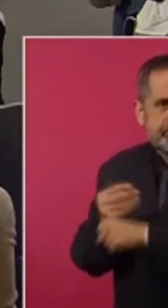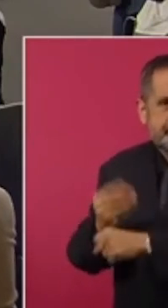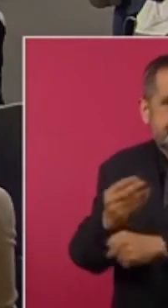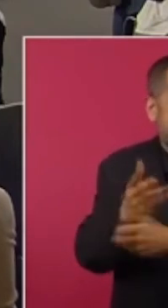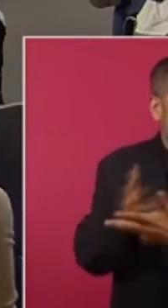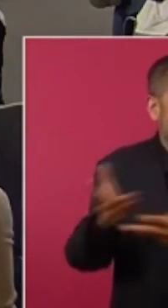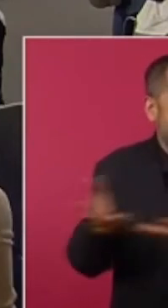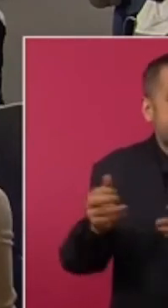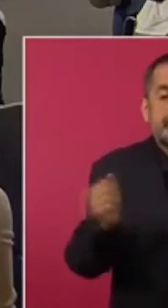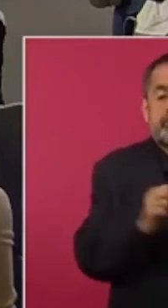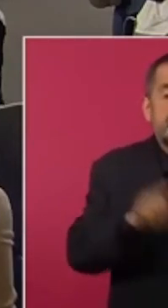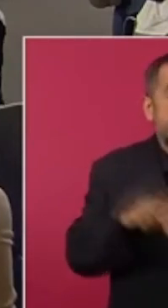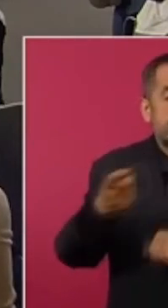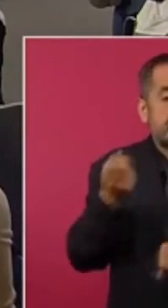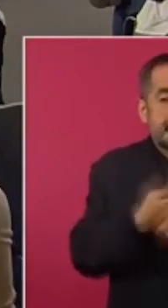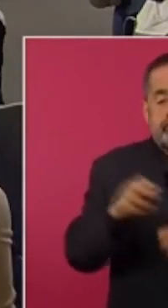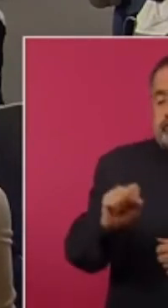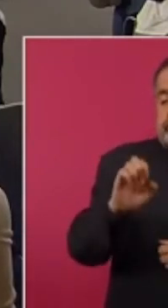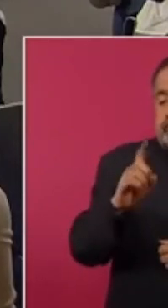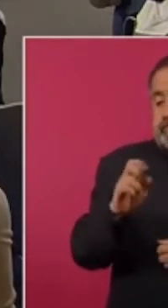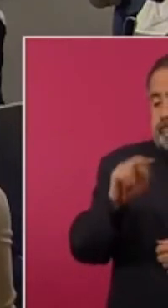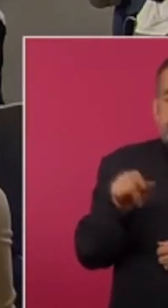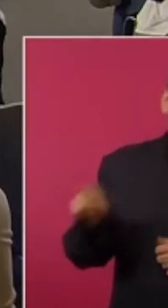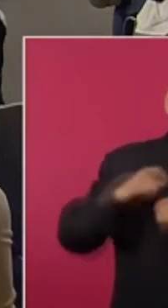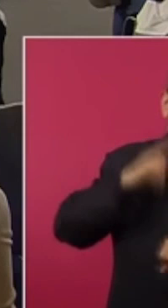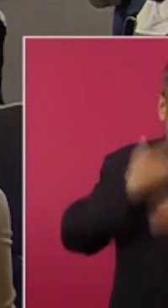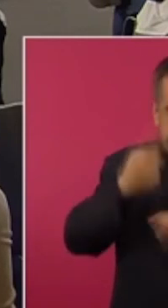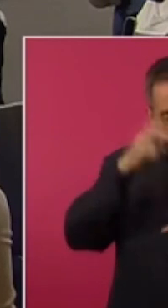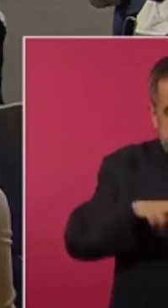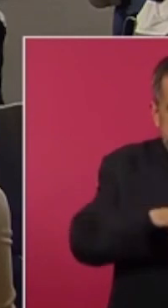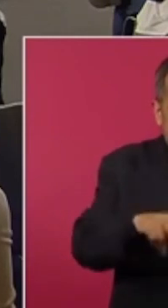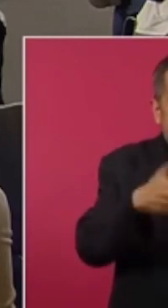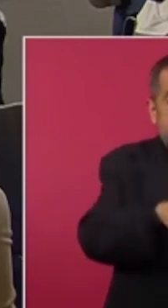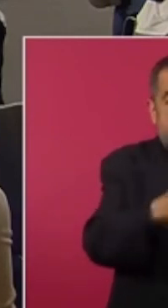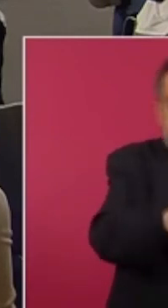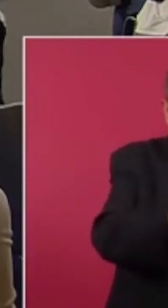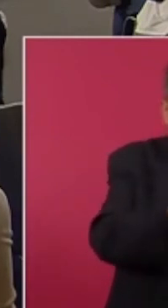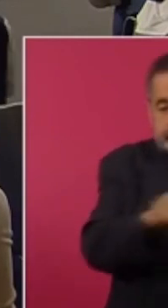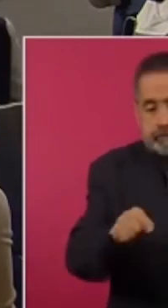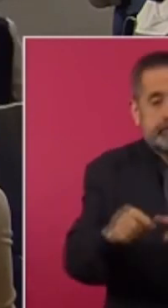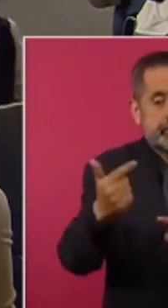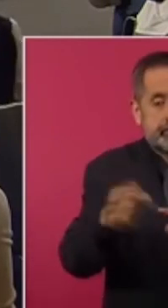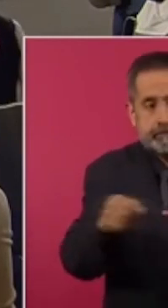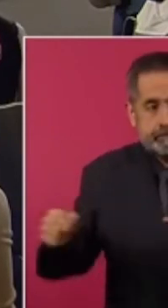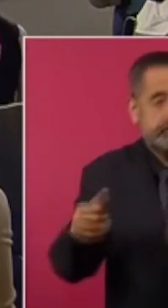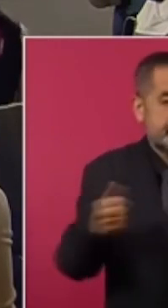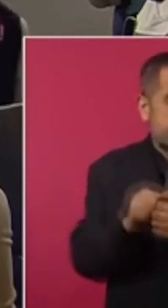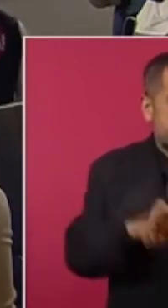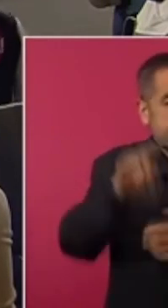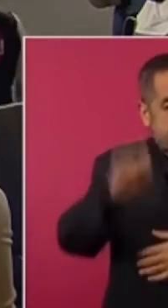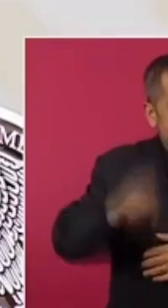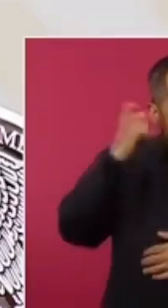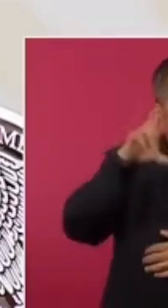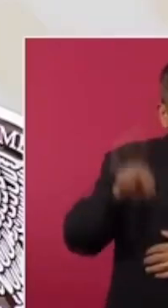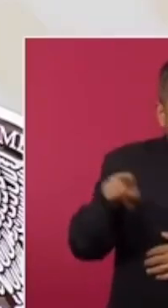de la mano con la Secretaría de la Defensa Nacional, que es la encargada de los tramos 6 y 7 que corren por el sur de Quintana Roo